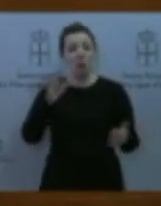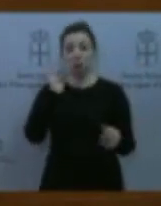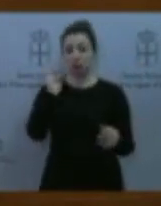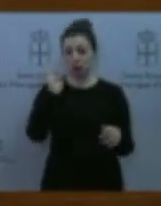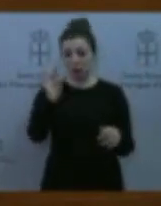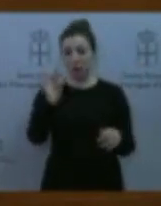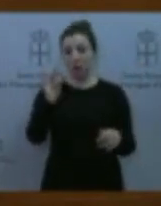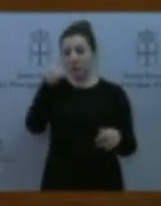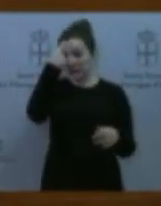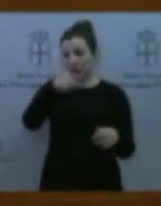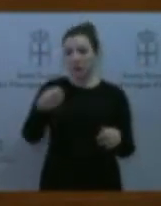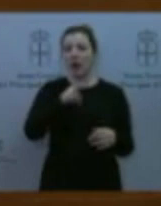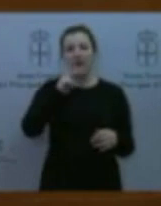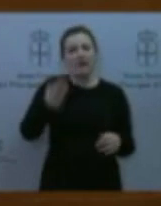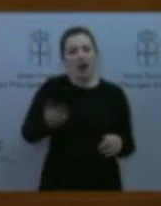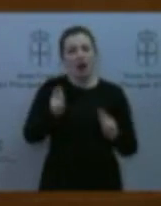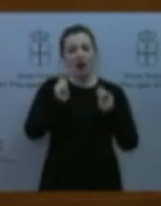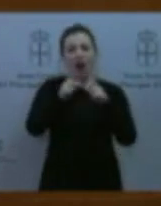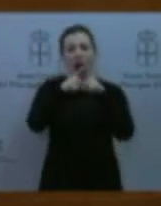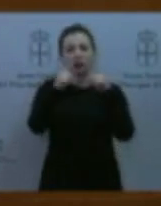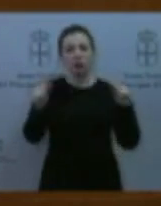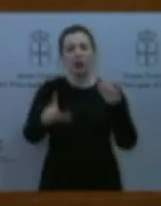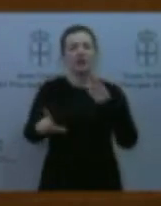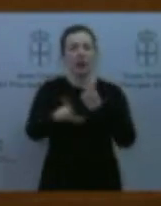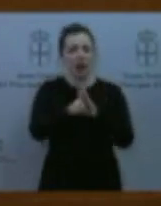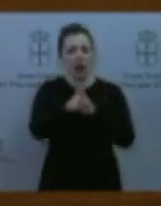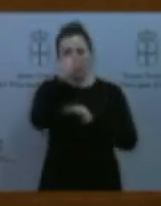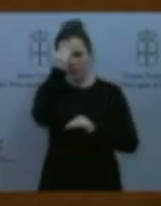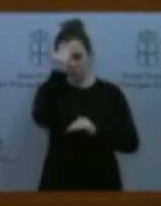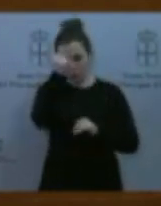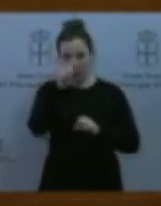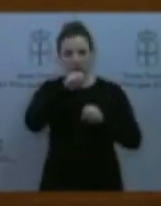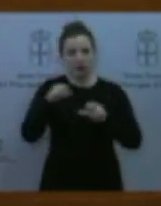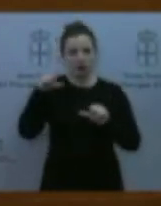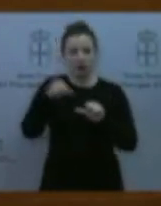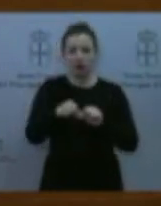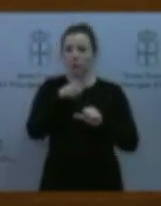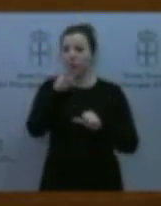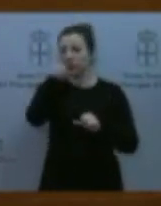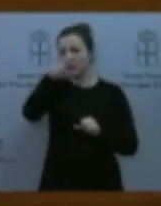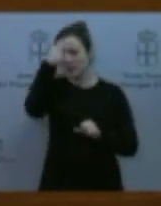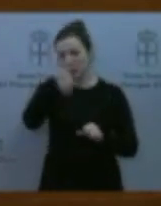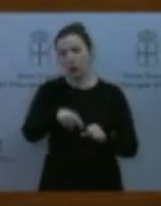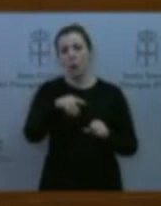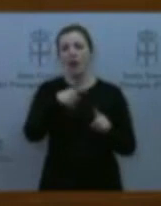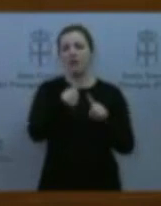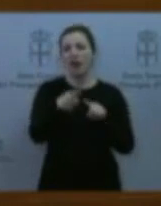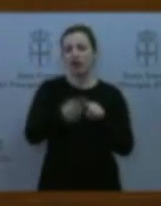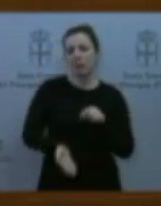tenga una ley de memoria, teniendo en cuenta también un factor muy importante, que es que tenemos el enemigo del